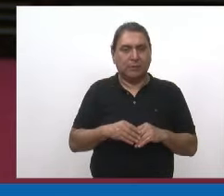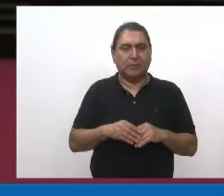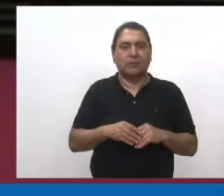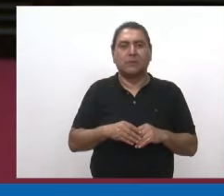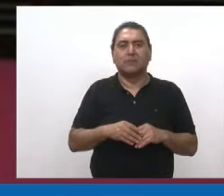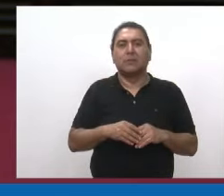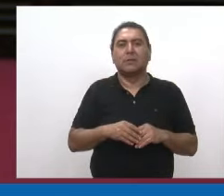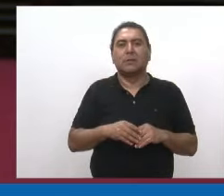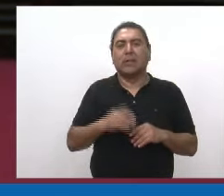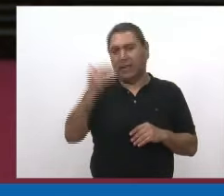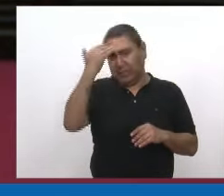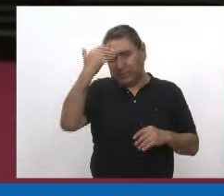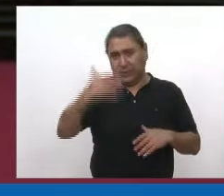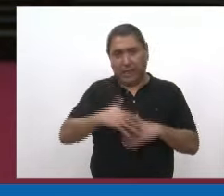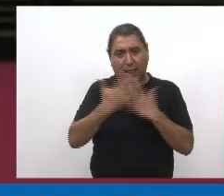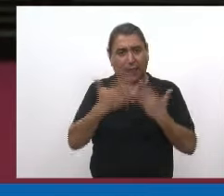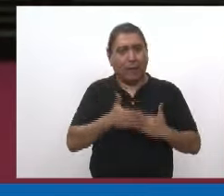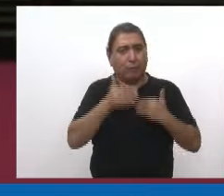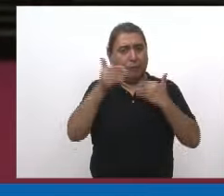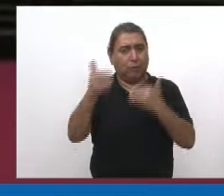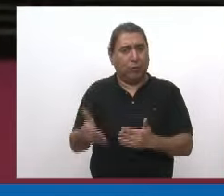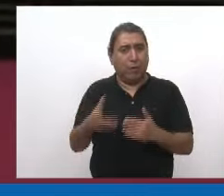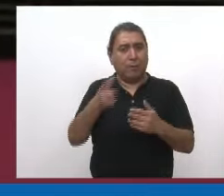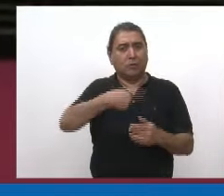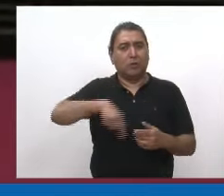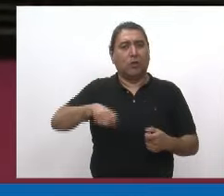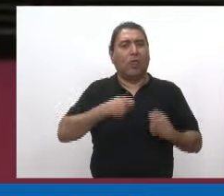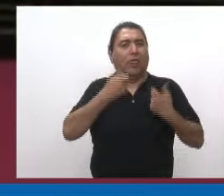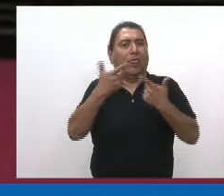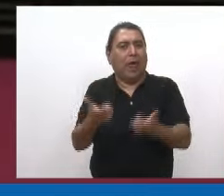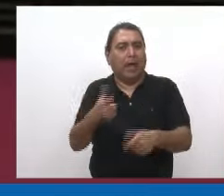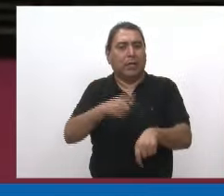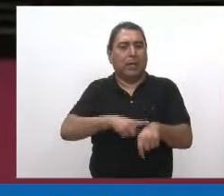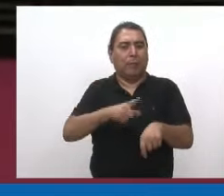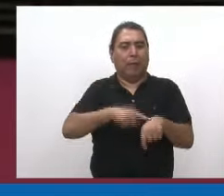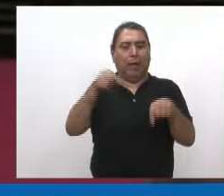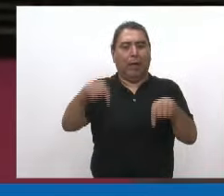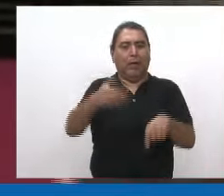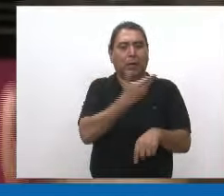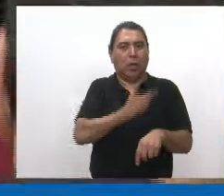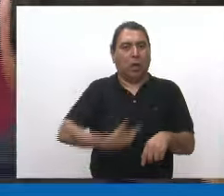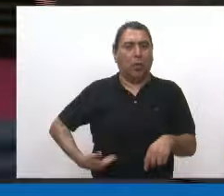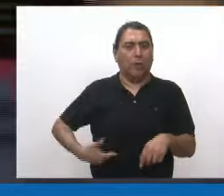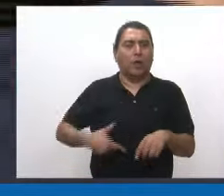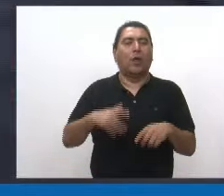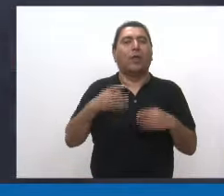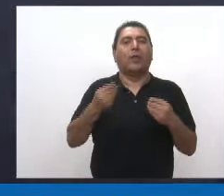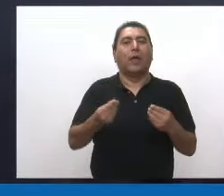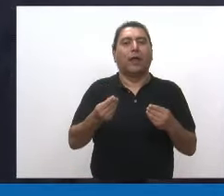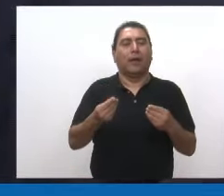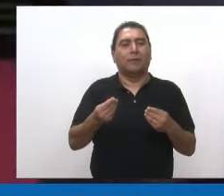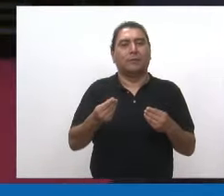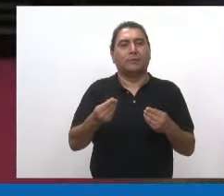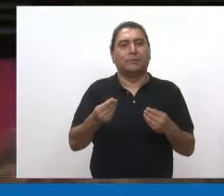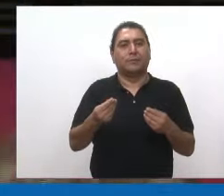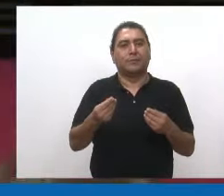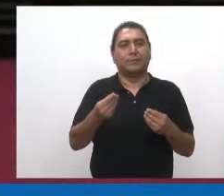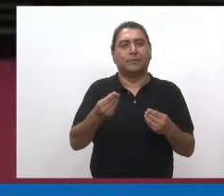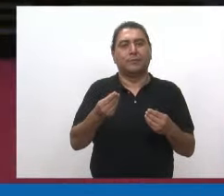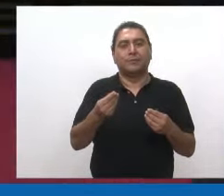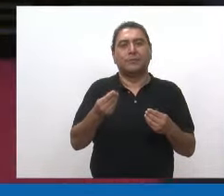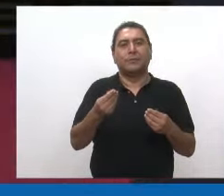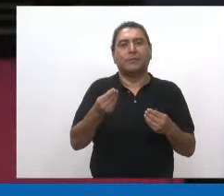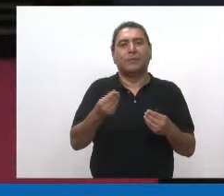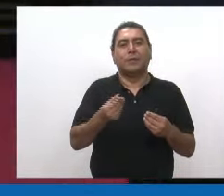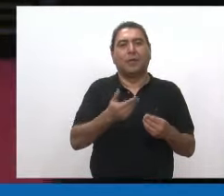días de prórroga para que le demos tiempo a este gobierno de gobernar, a este gobierno